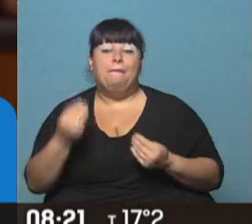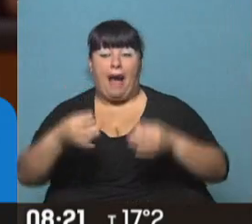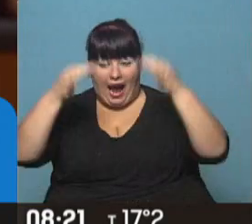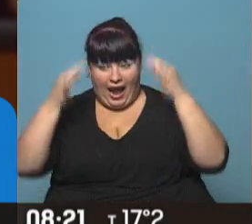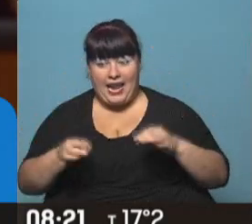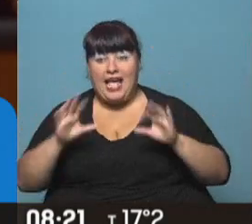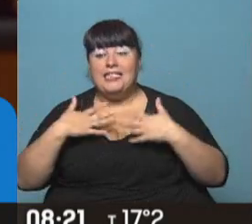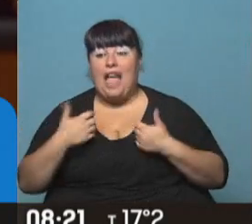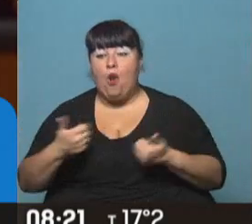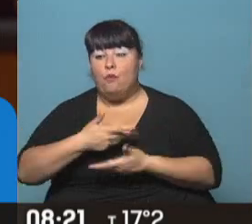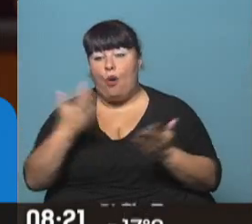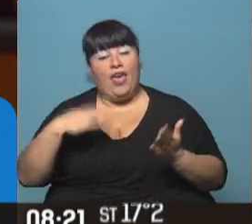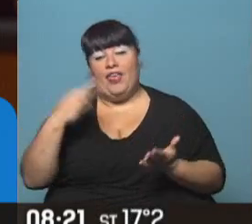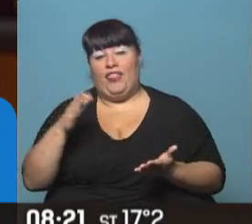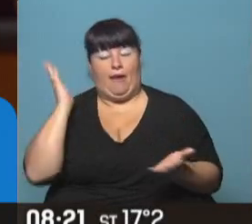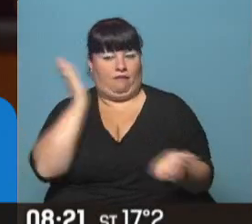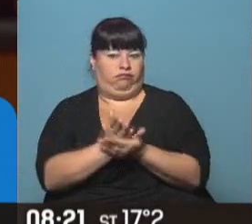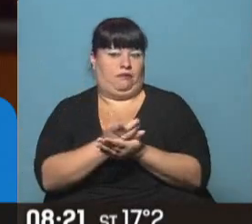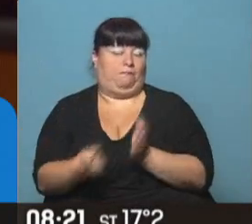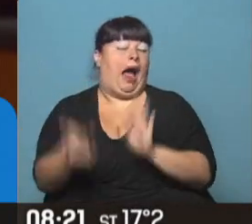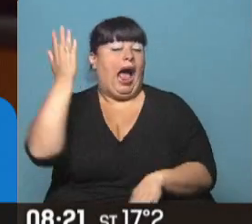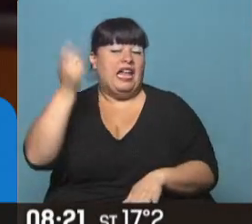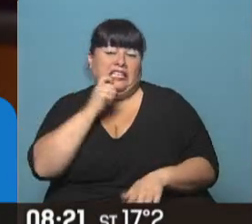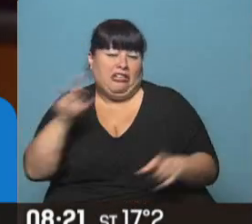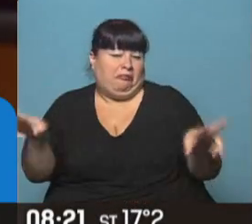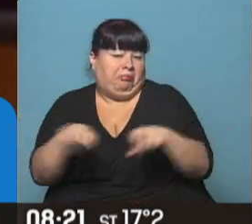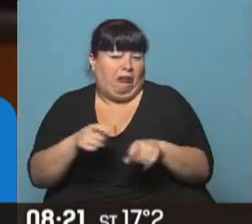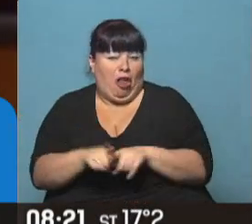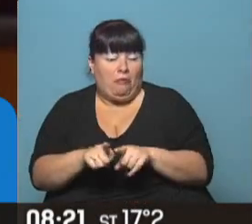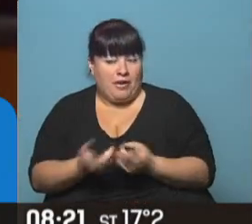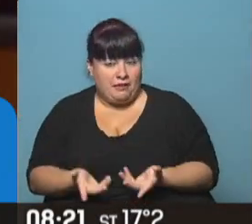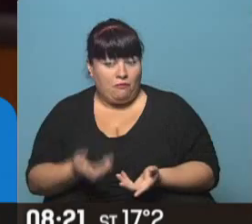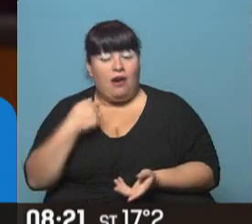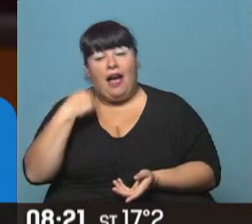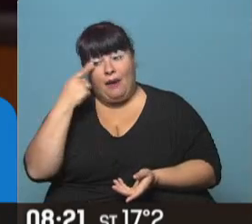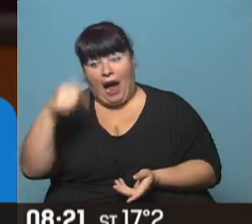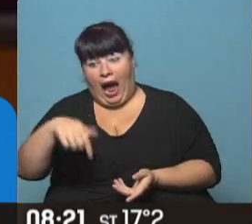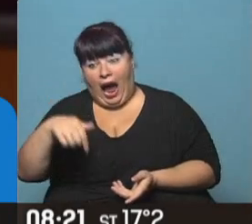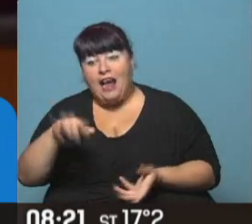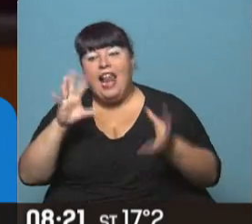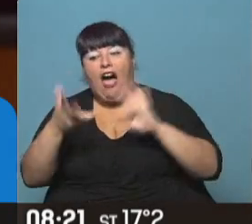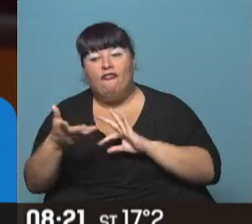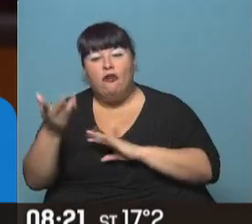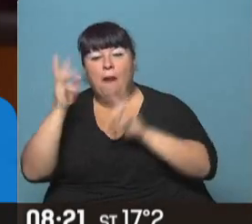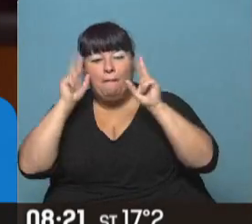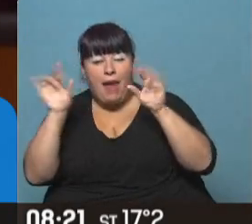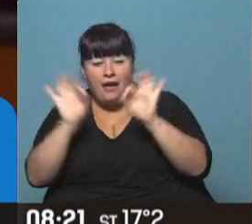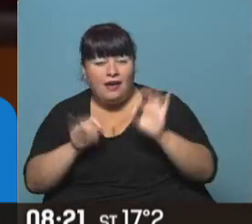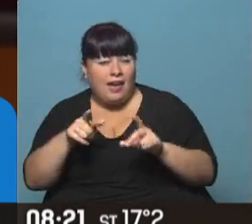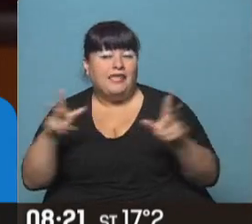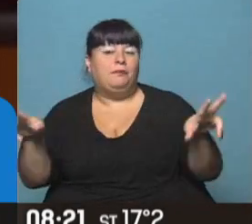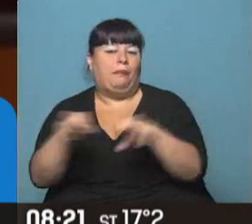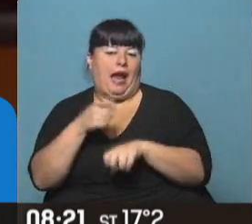medida de salud pública tiene que tener un impacto en precios, si no es recaudatorio. Y lo que estamos viendo ahora, por cómo se está diseñando, es que es una